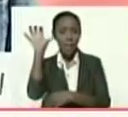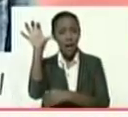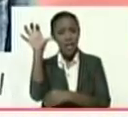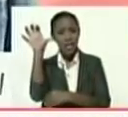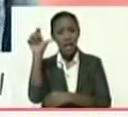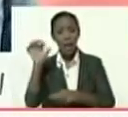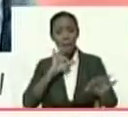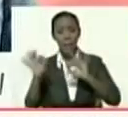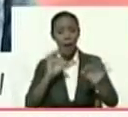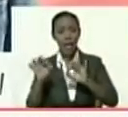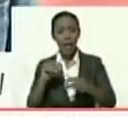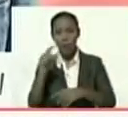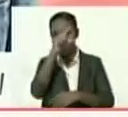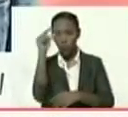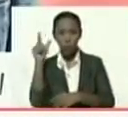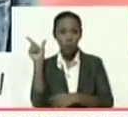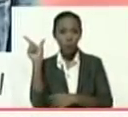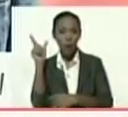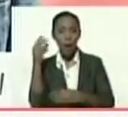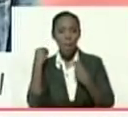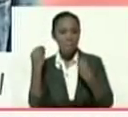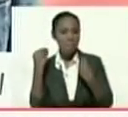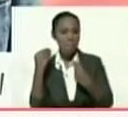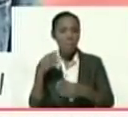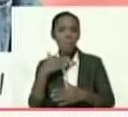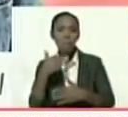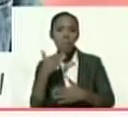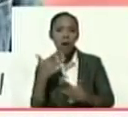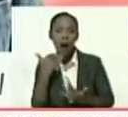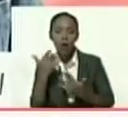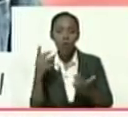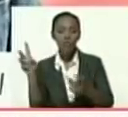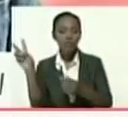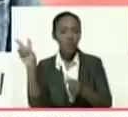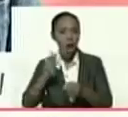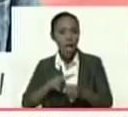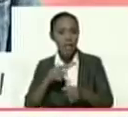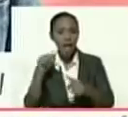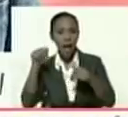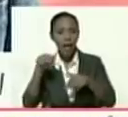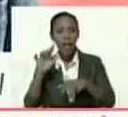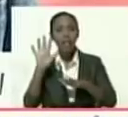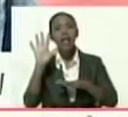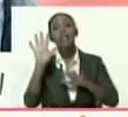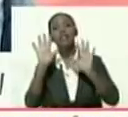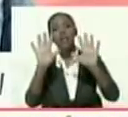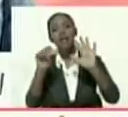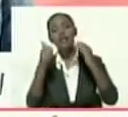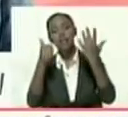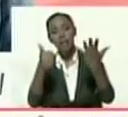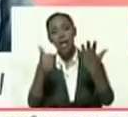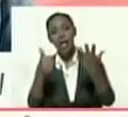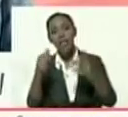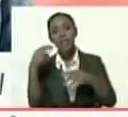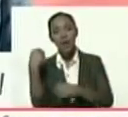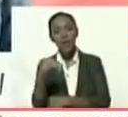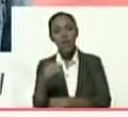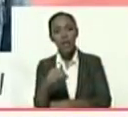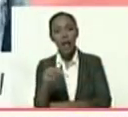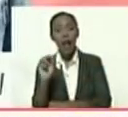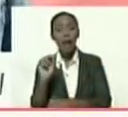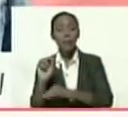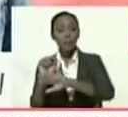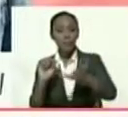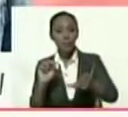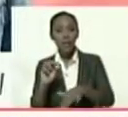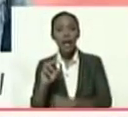Partido Socialista Unido de Venezuela para un posible escenario de violencia a partir del 16 de noviembre? Y mi segunda pregunta tiene que ver con que el